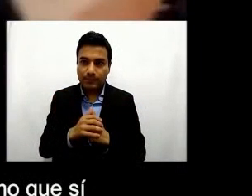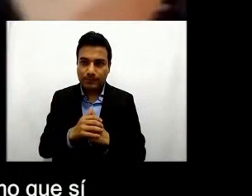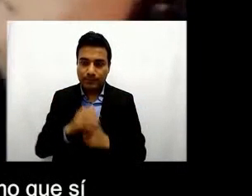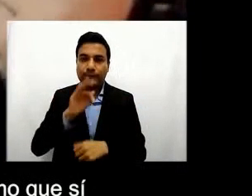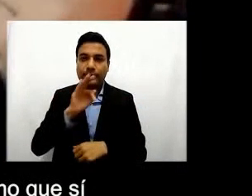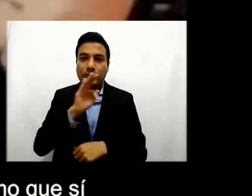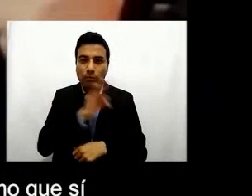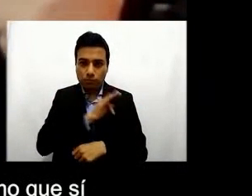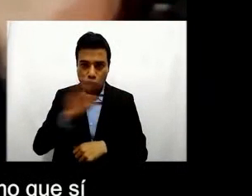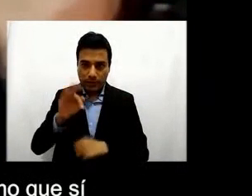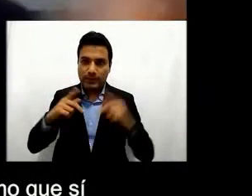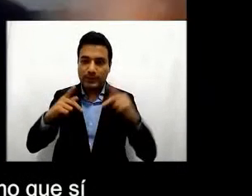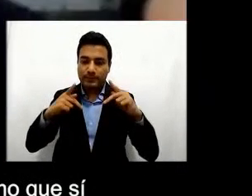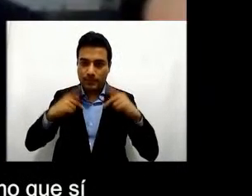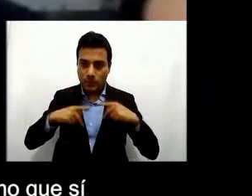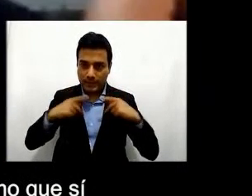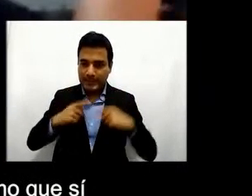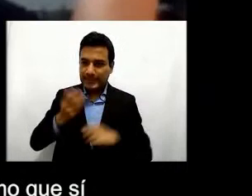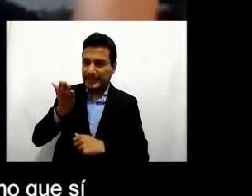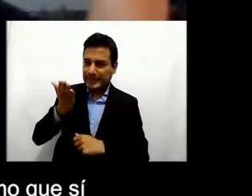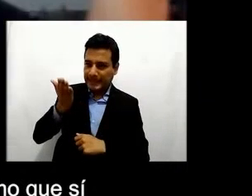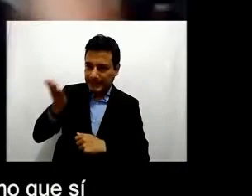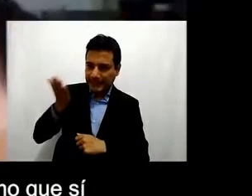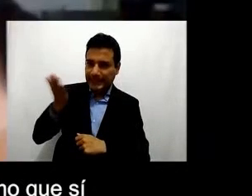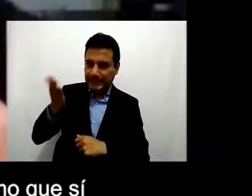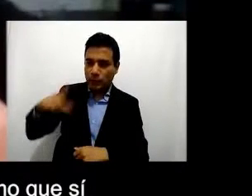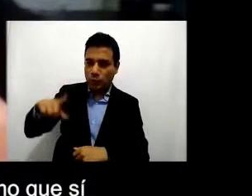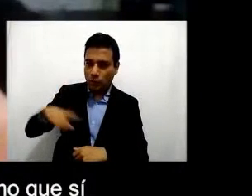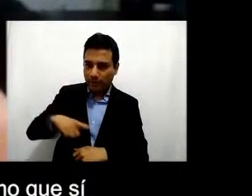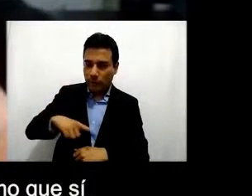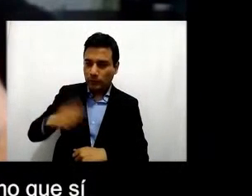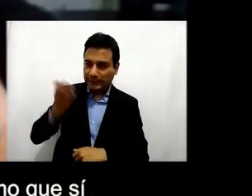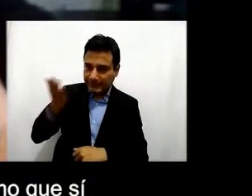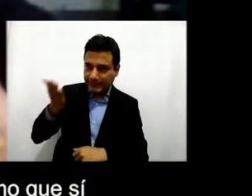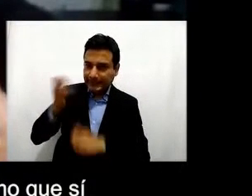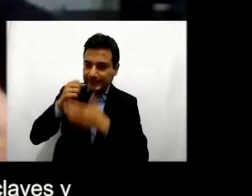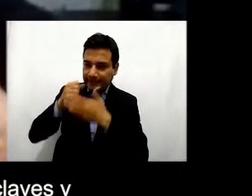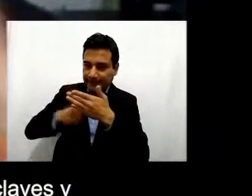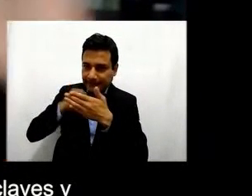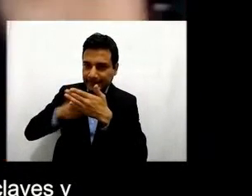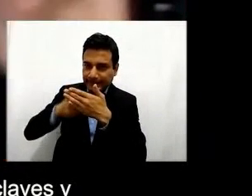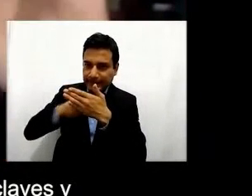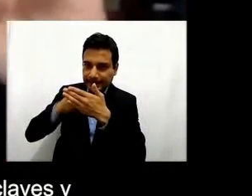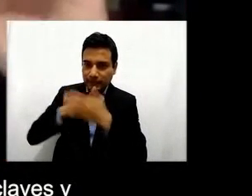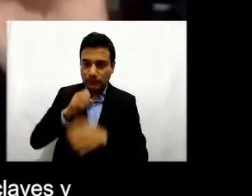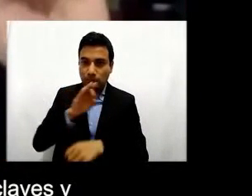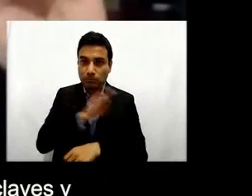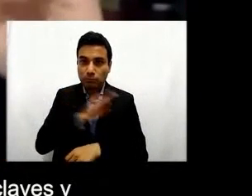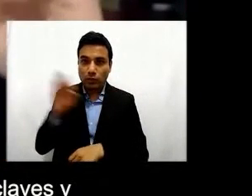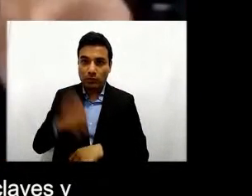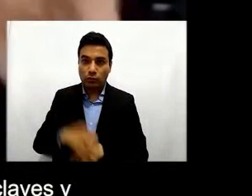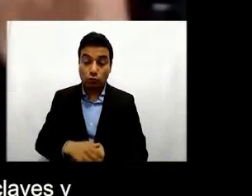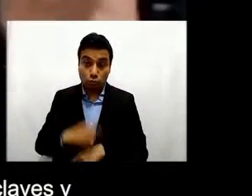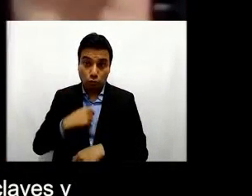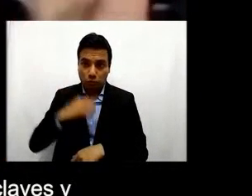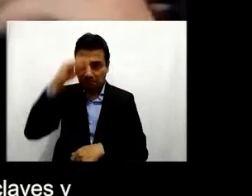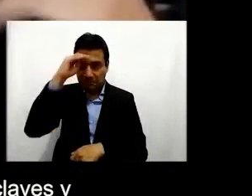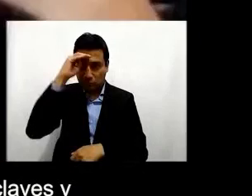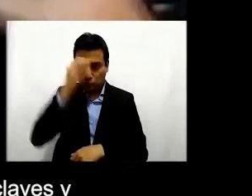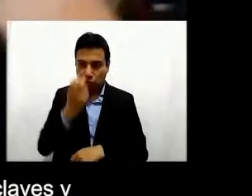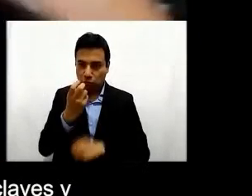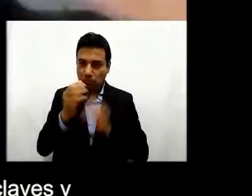poderlos exigir y poderlos ejercitar, como ejercitamos también esos otros derechos. Entonces, me parece que esas son como las dos